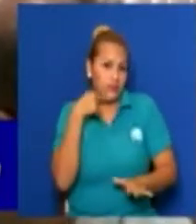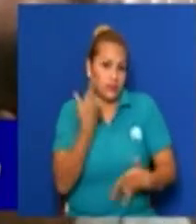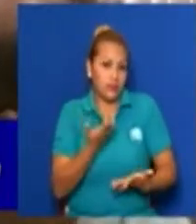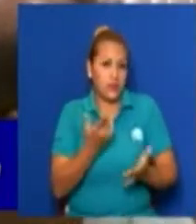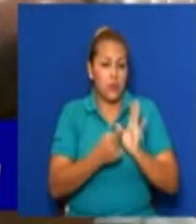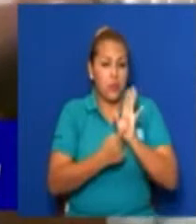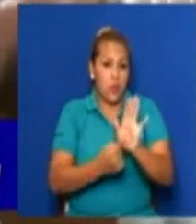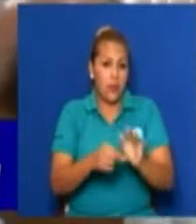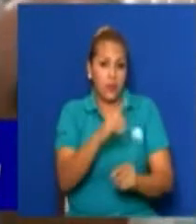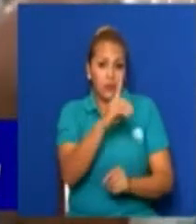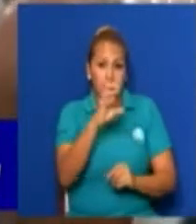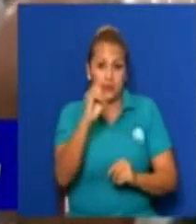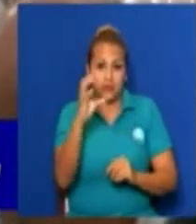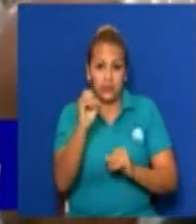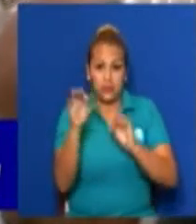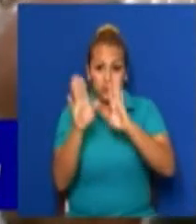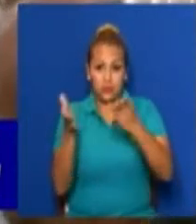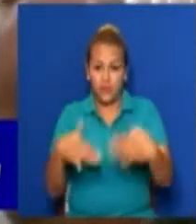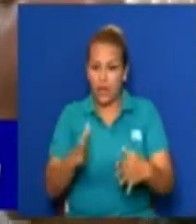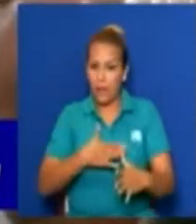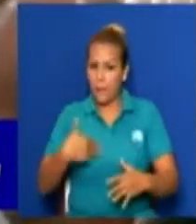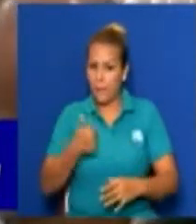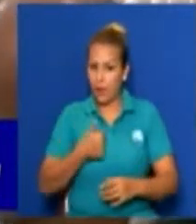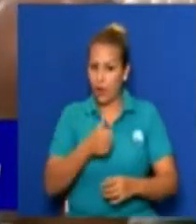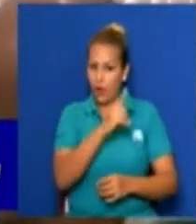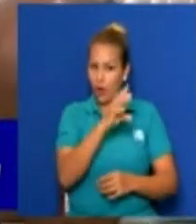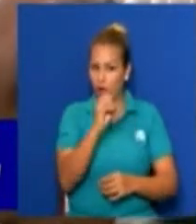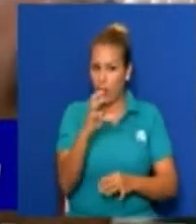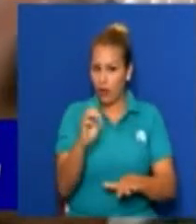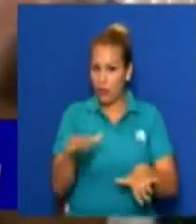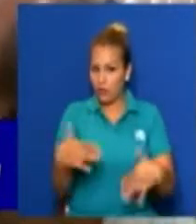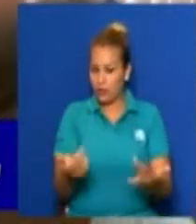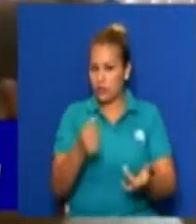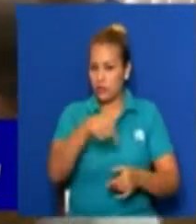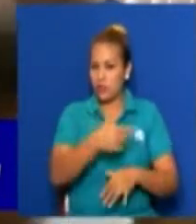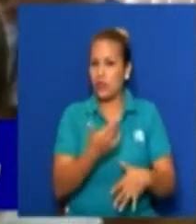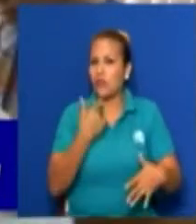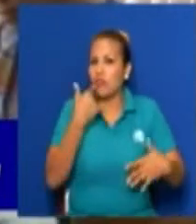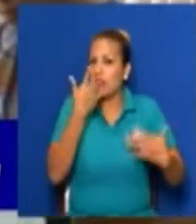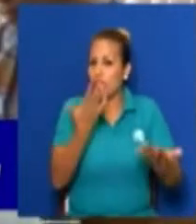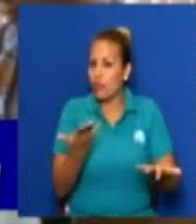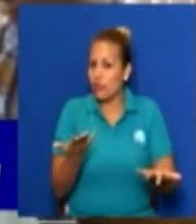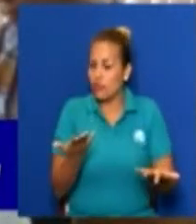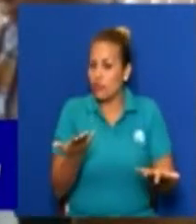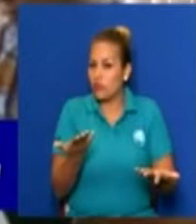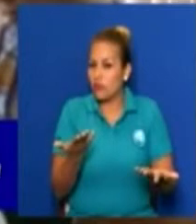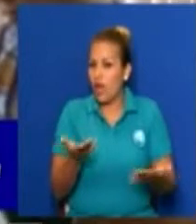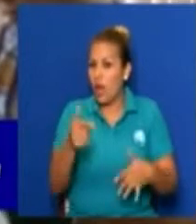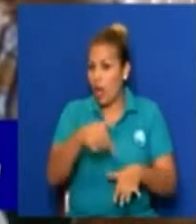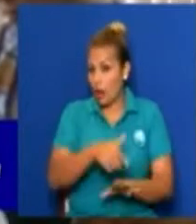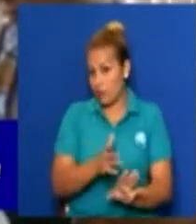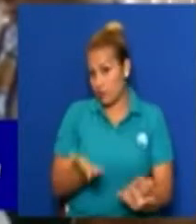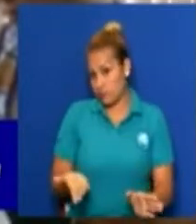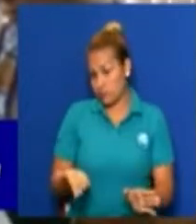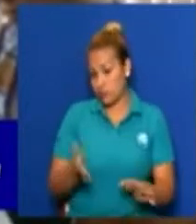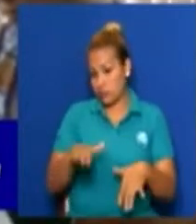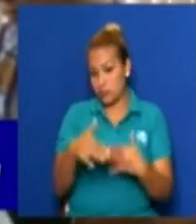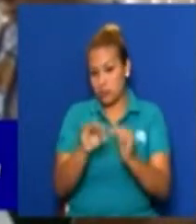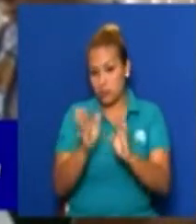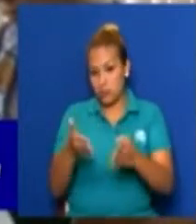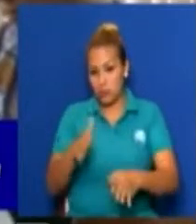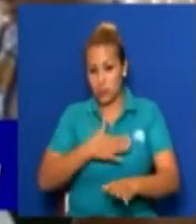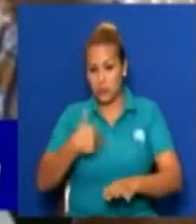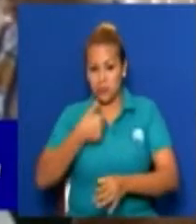mujeres son mejores que 100 hombres, un país pobre le va a servir más 100 mujeres profesionales mejores que 100 hombres y